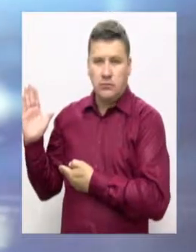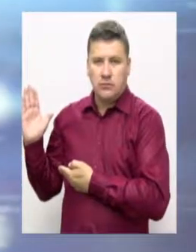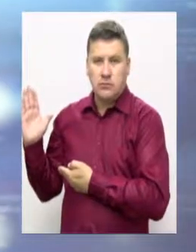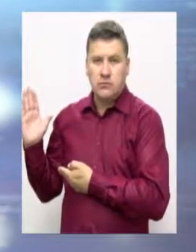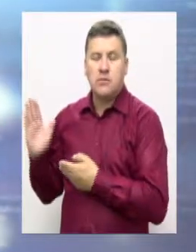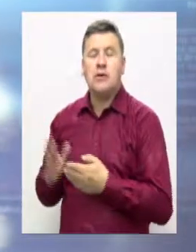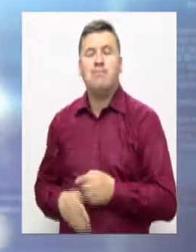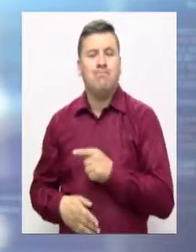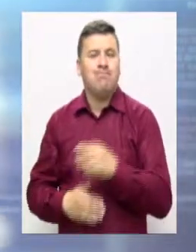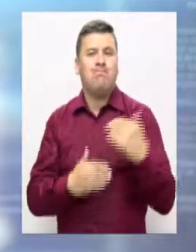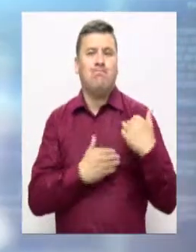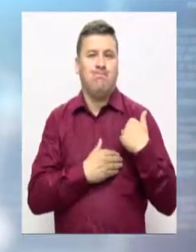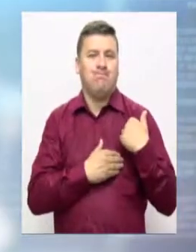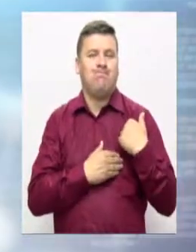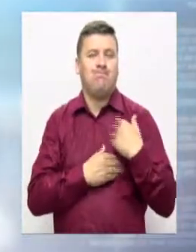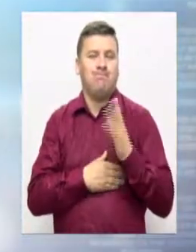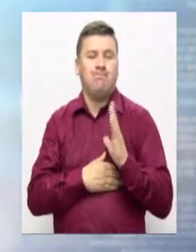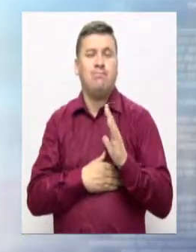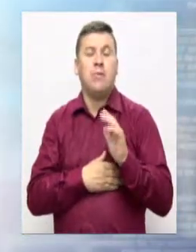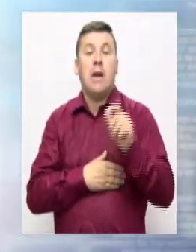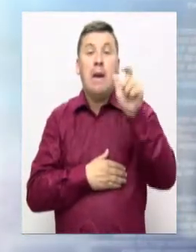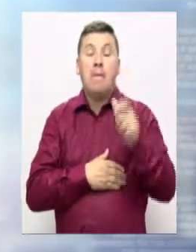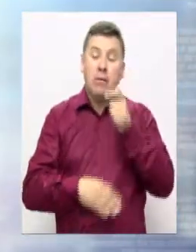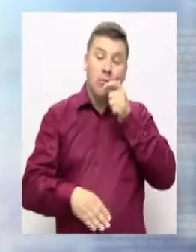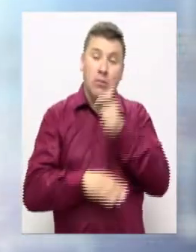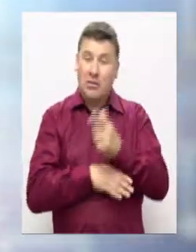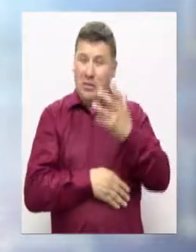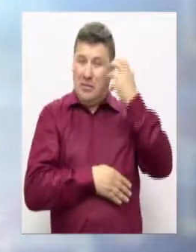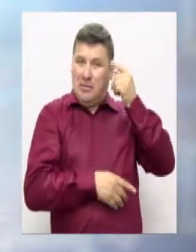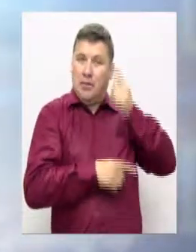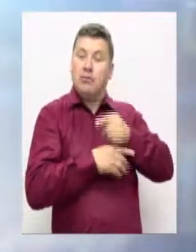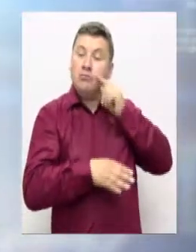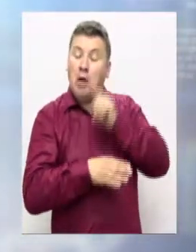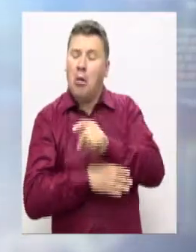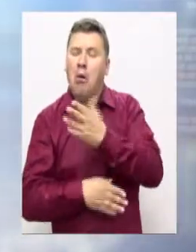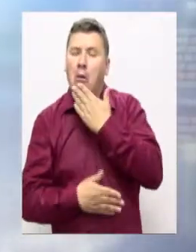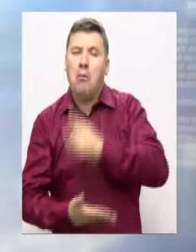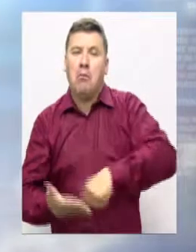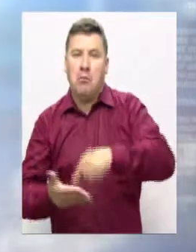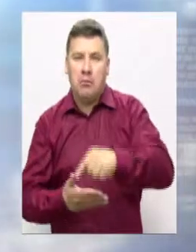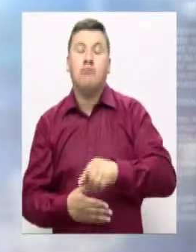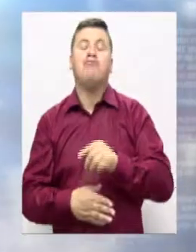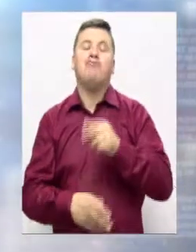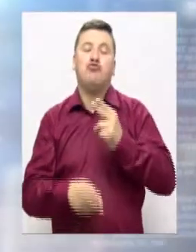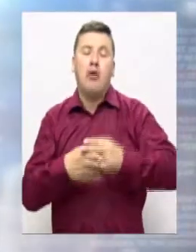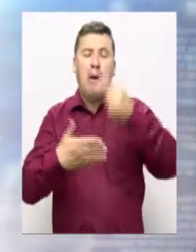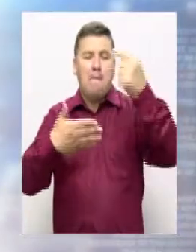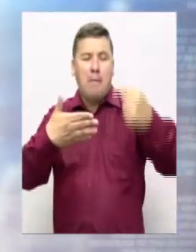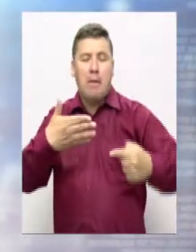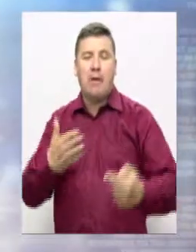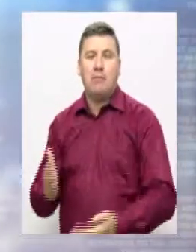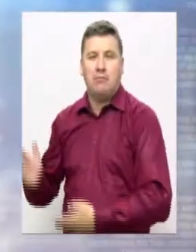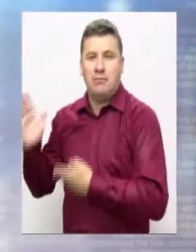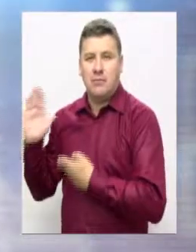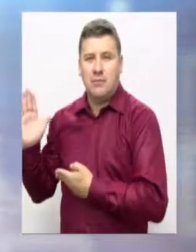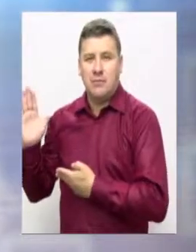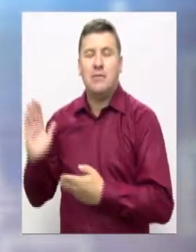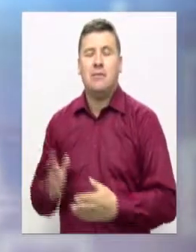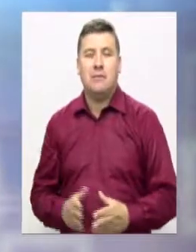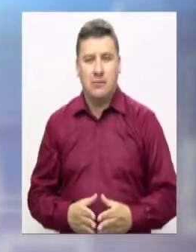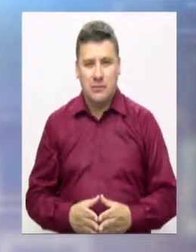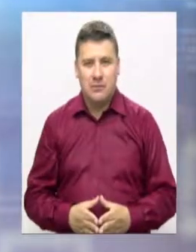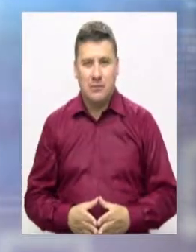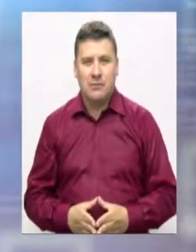Enrique Morales Cobo, así como a los agentes interventores de la época, Guillermo Enrique Grosso Sandoval, Mauricio Castro